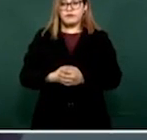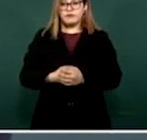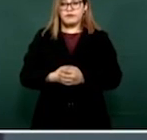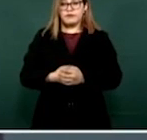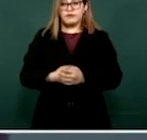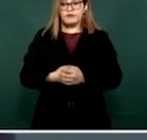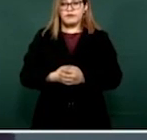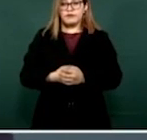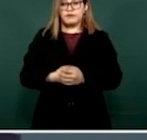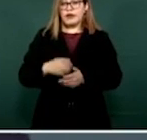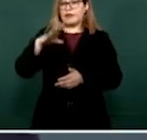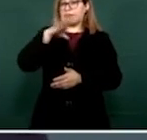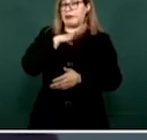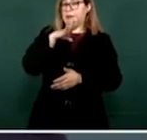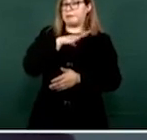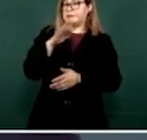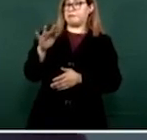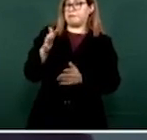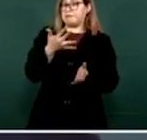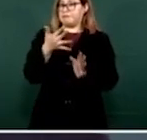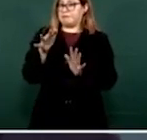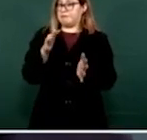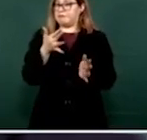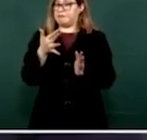que traemos en promedio